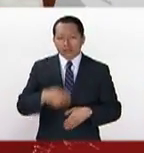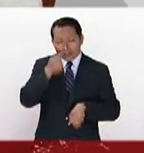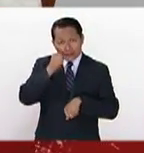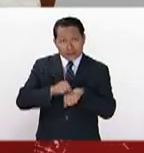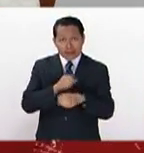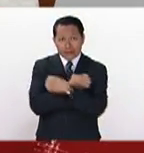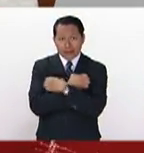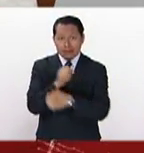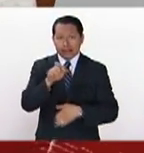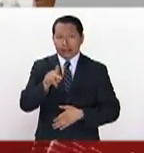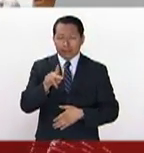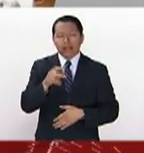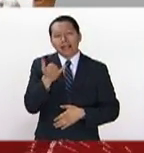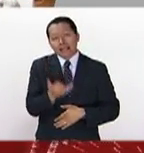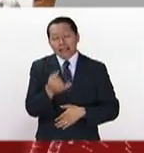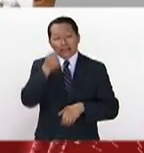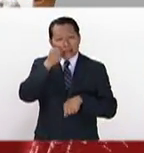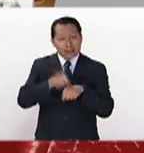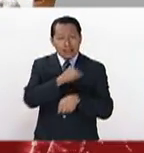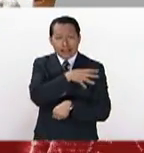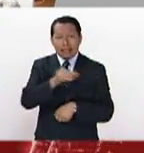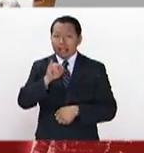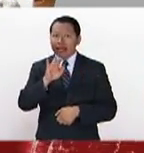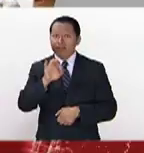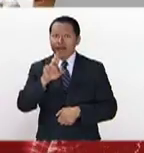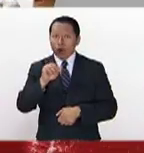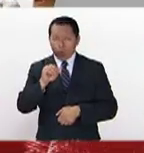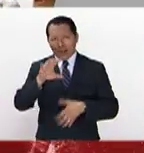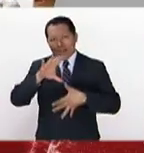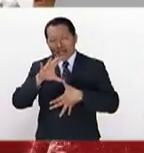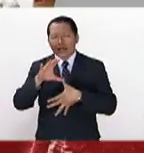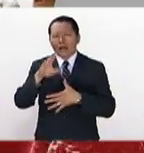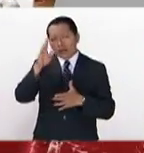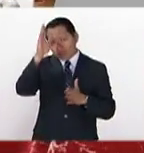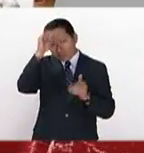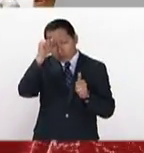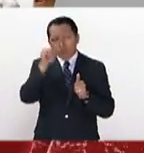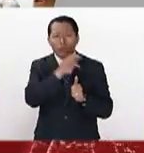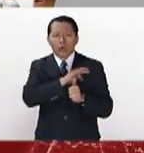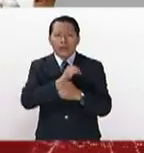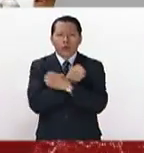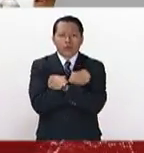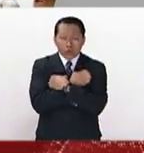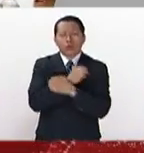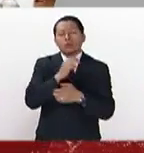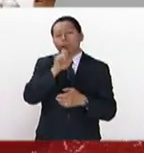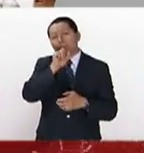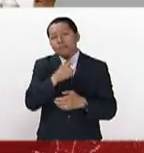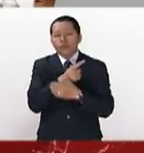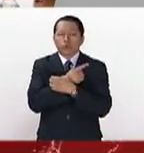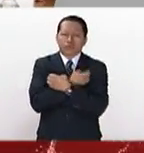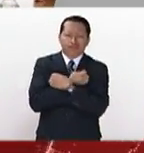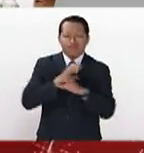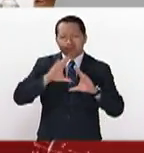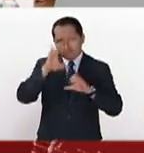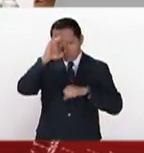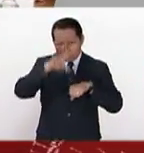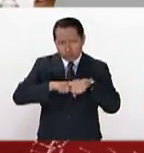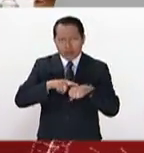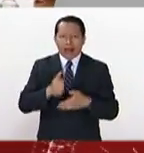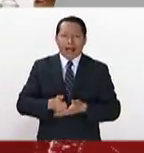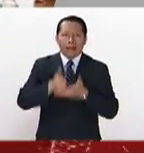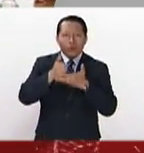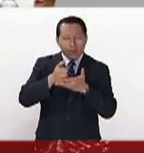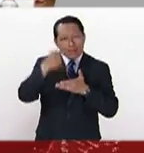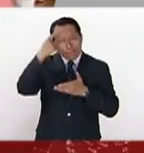secretario de Educación Pública y la secretaria general de Iberoamérica coinciden en que la televisión educativa y cultural en la región contribuye al conocimiento